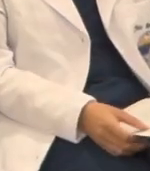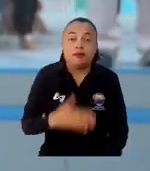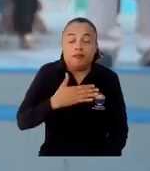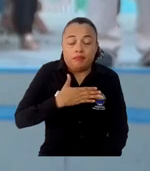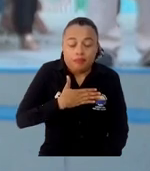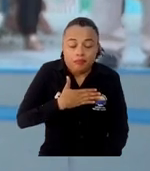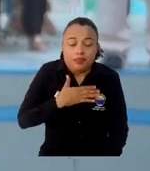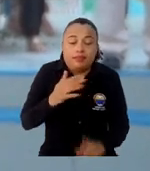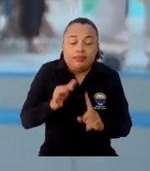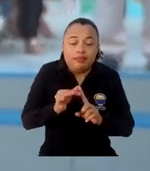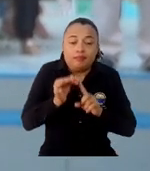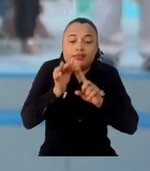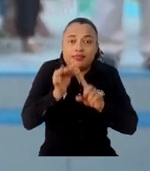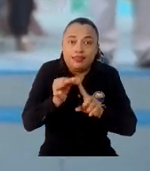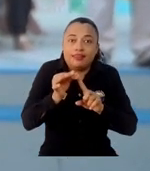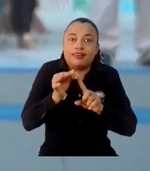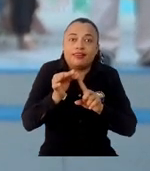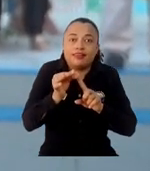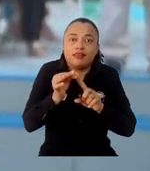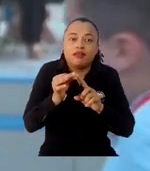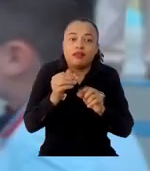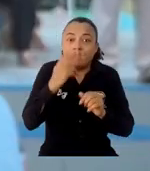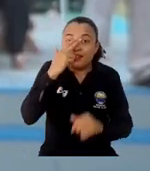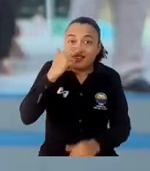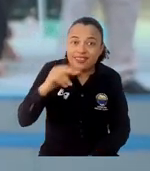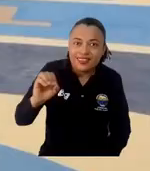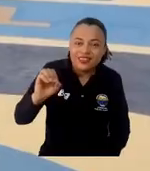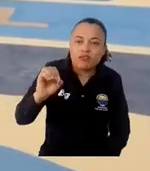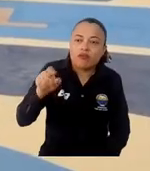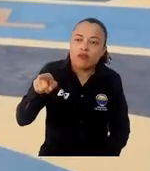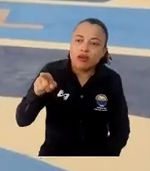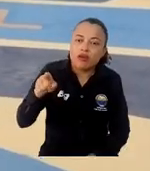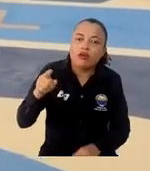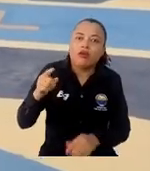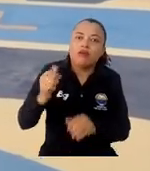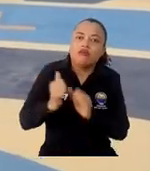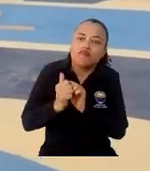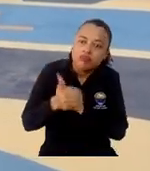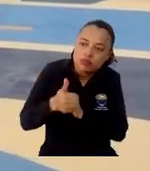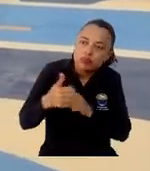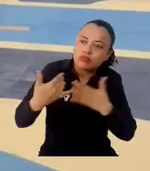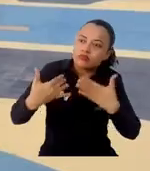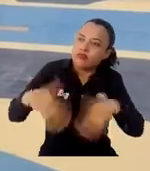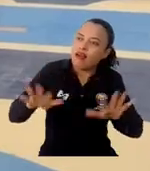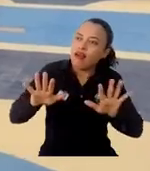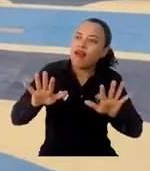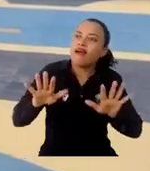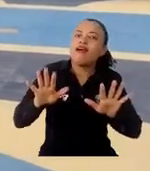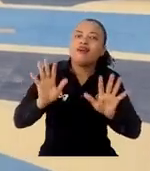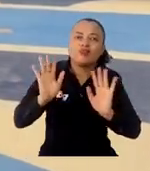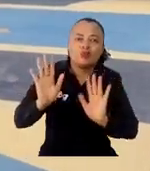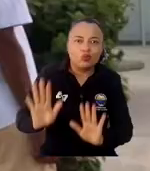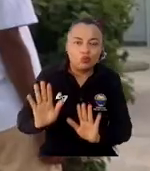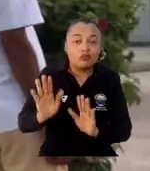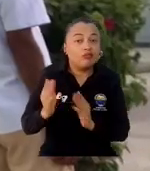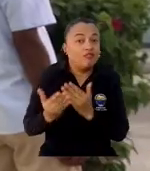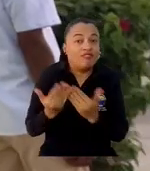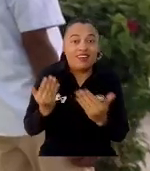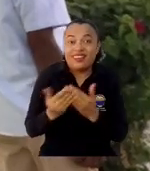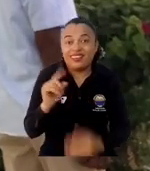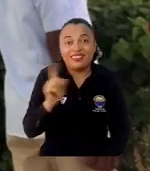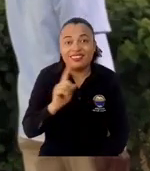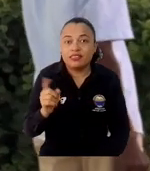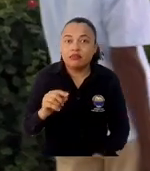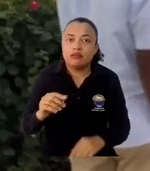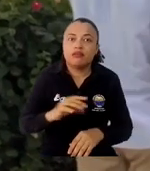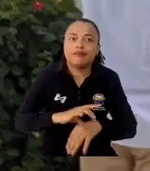Para mí es muy grato ver que mi hijo haya superado este programa de medicina. No es una